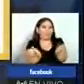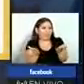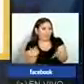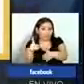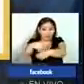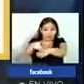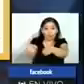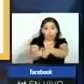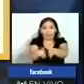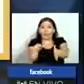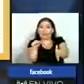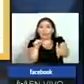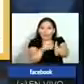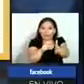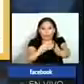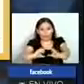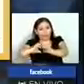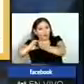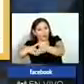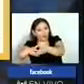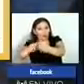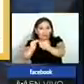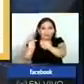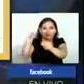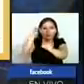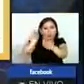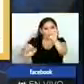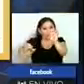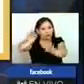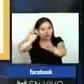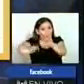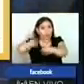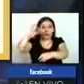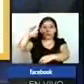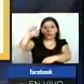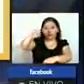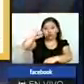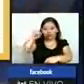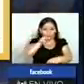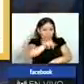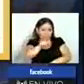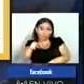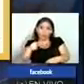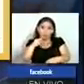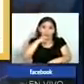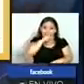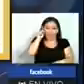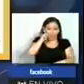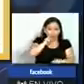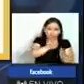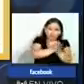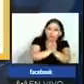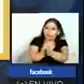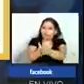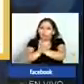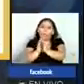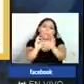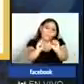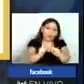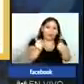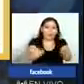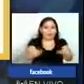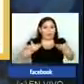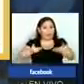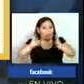asamblea Legislativa Y a los magistrados De la sala De lo constitucional De la corte suprema De justicia Que le devuelvan Al gobierno